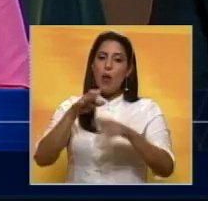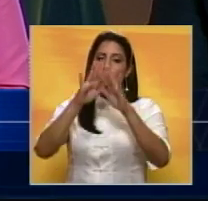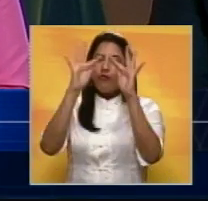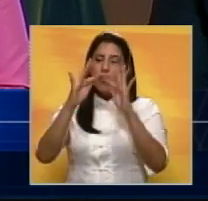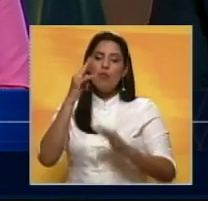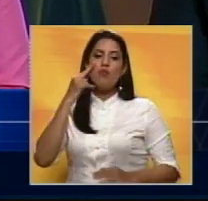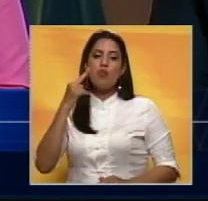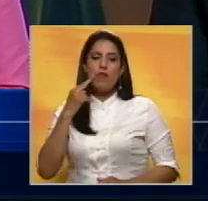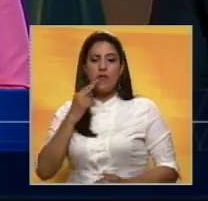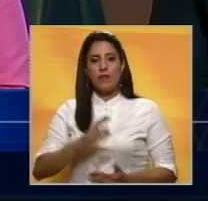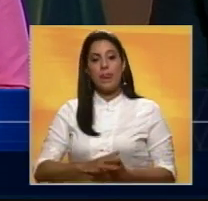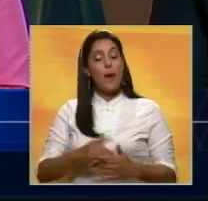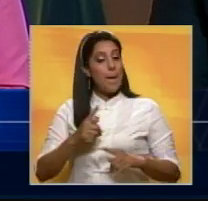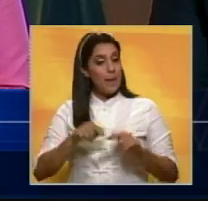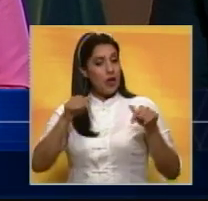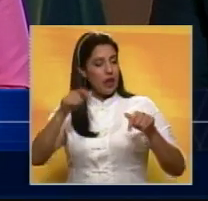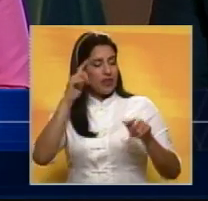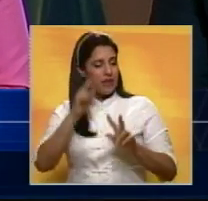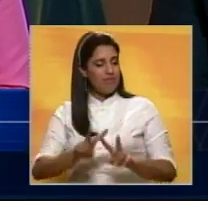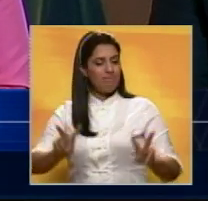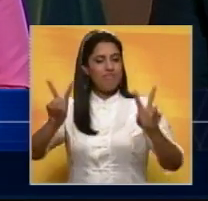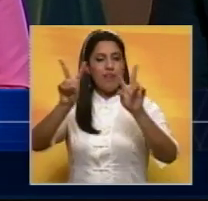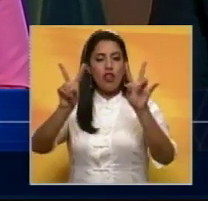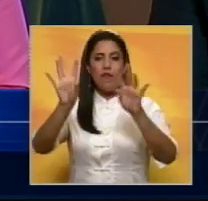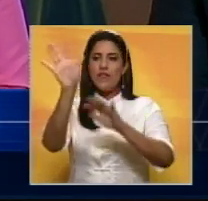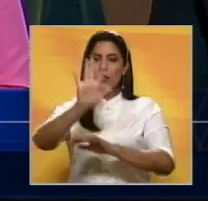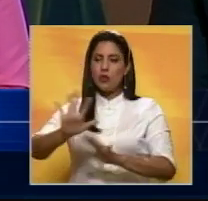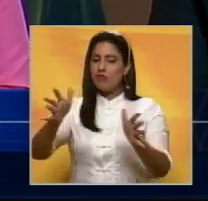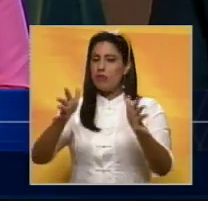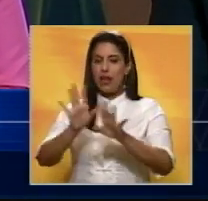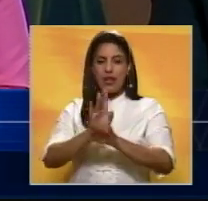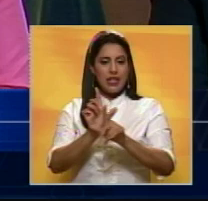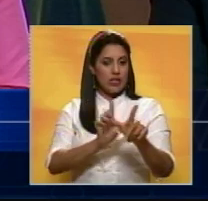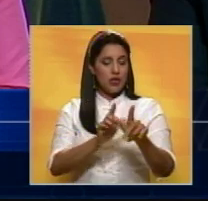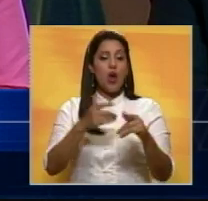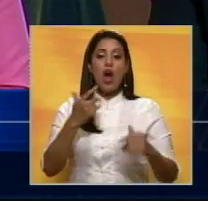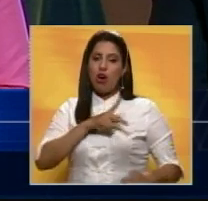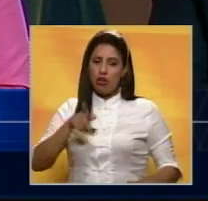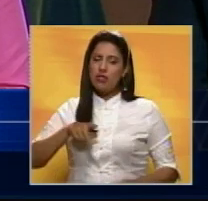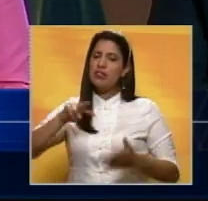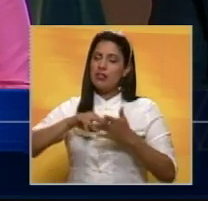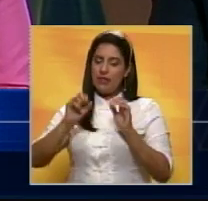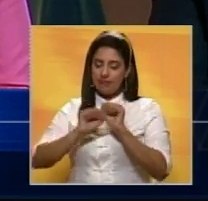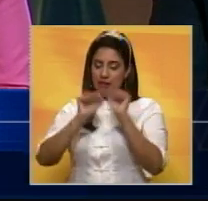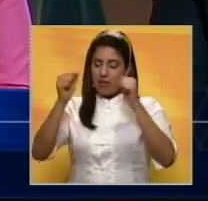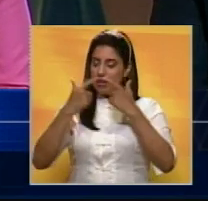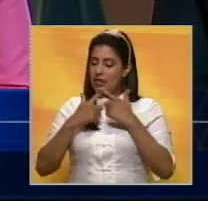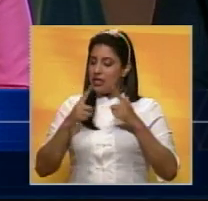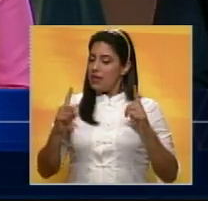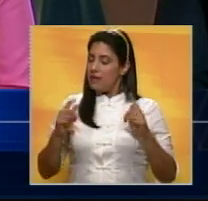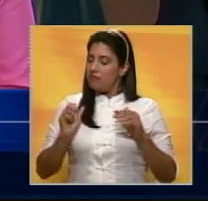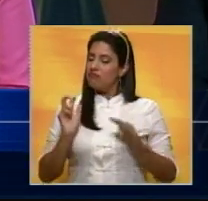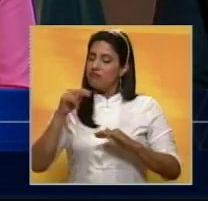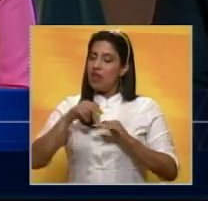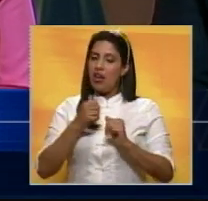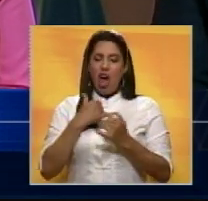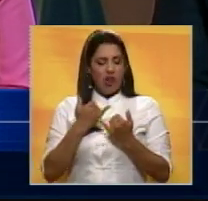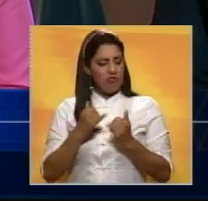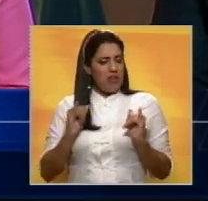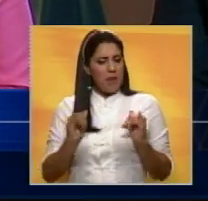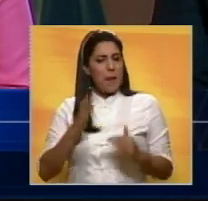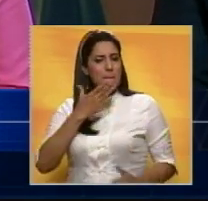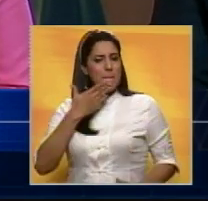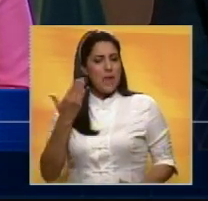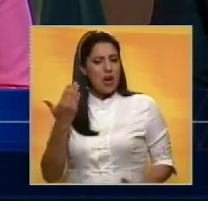modelo bolivariano. Pero hoy es un día de victoria para Venezuela, por lo que referíamos, amanecimos más libres, amanecimos más